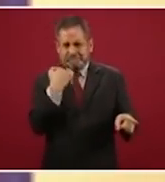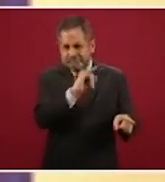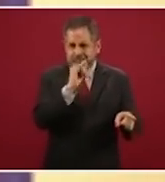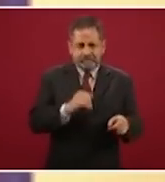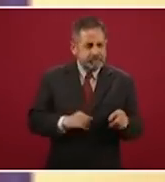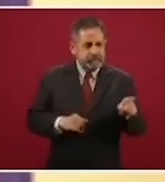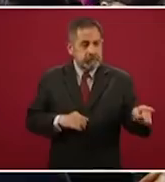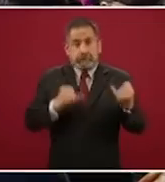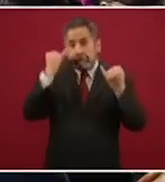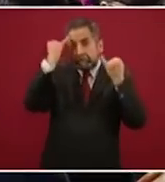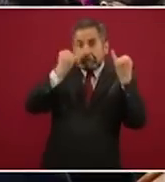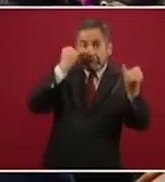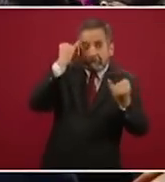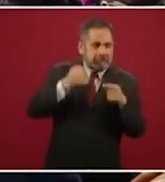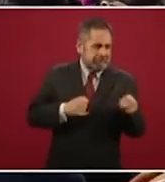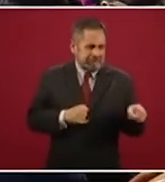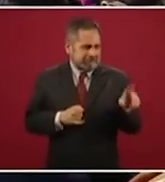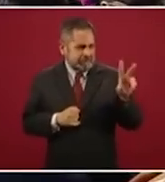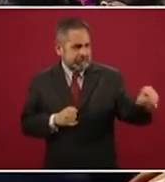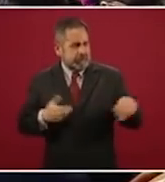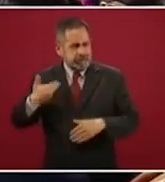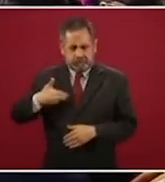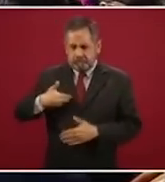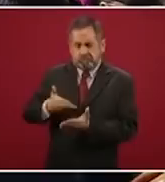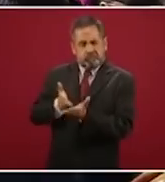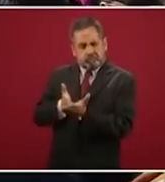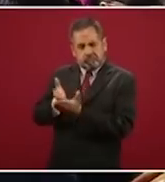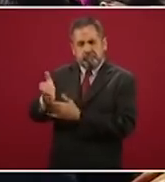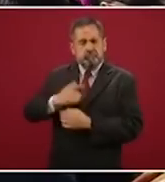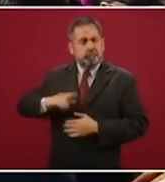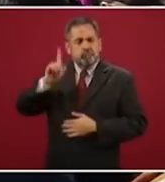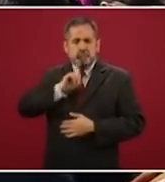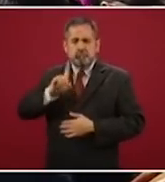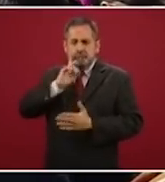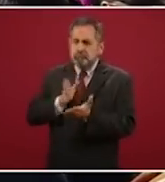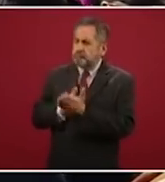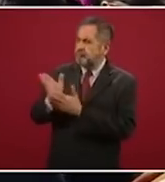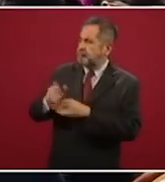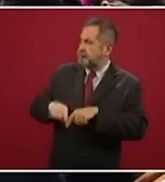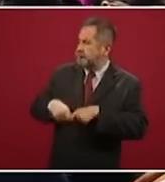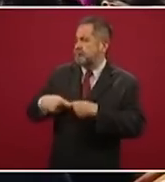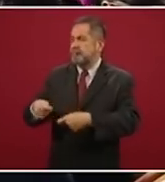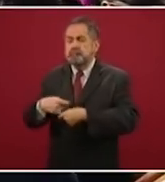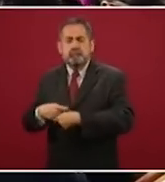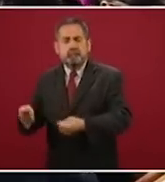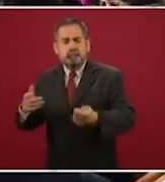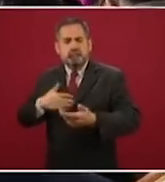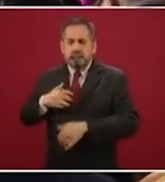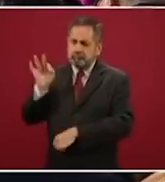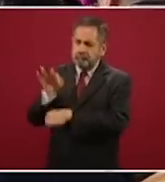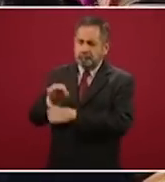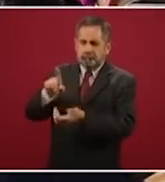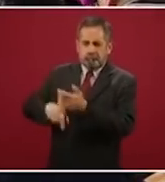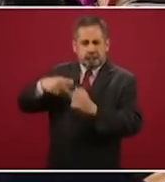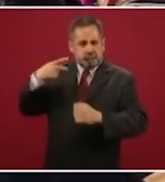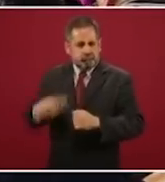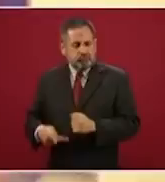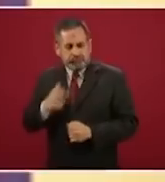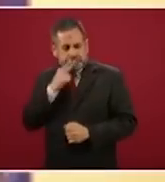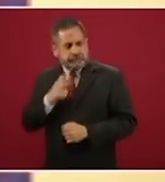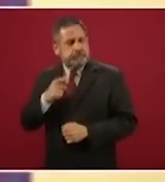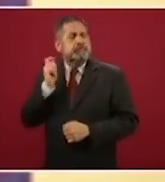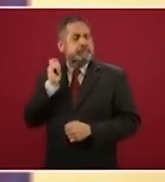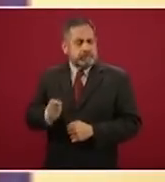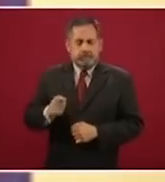No imagine usted que el desempeño que he tenido en patentizar al público que los servicios que hice a la patria no tuvieron más